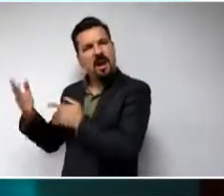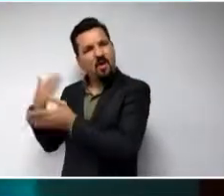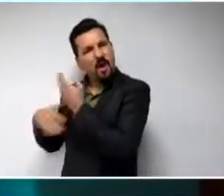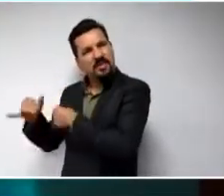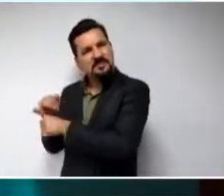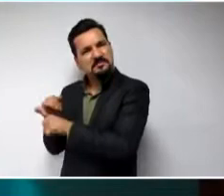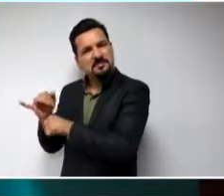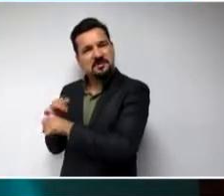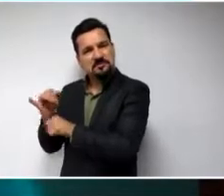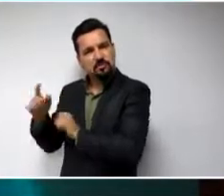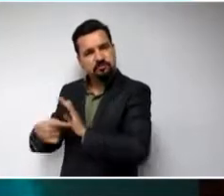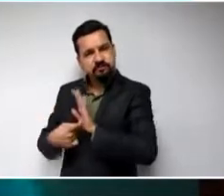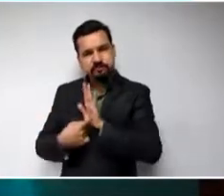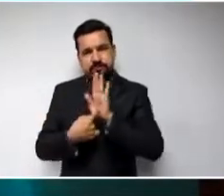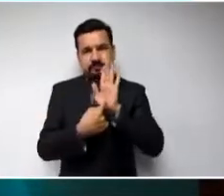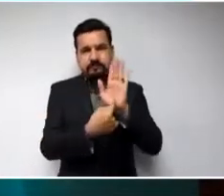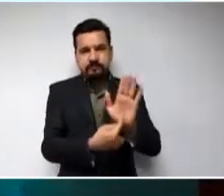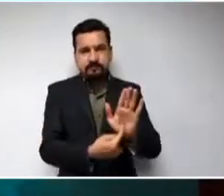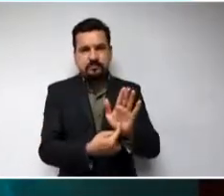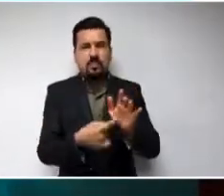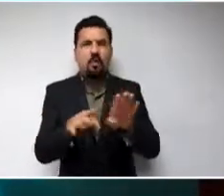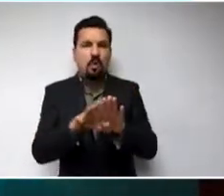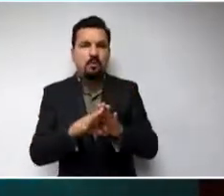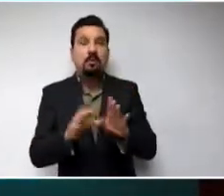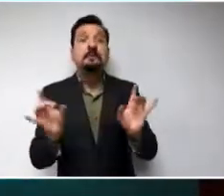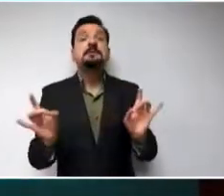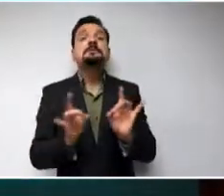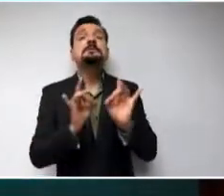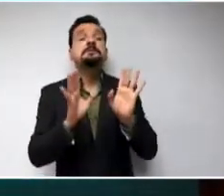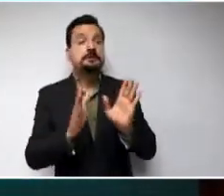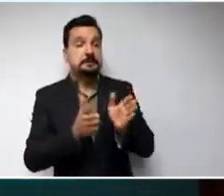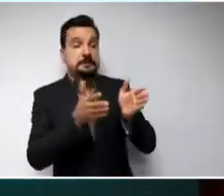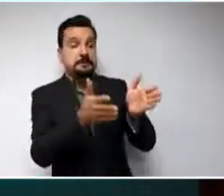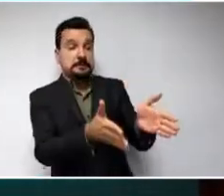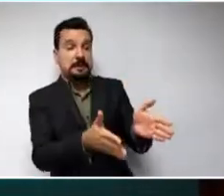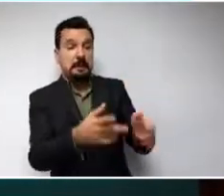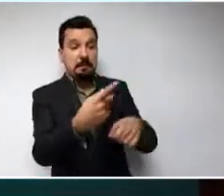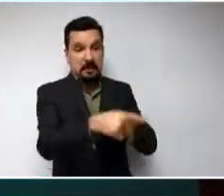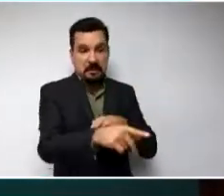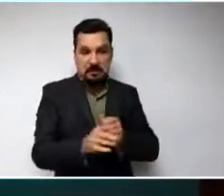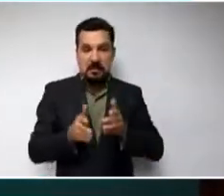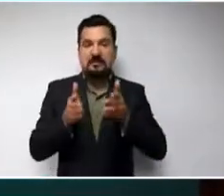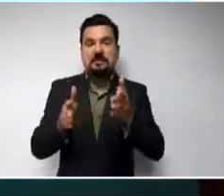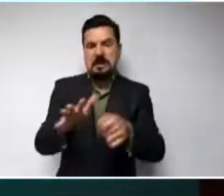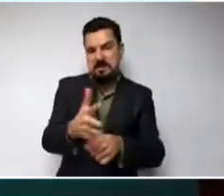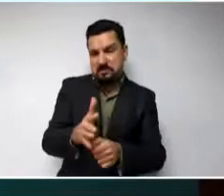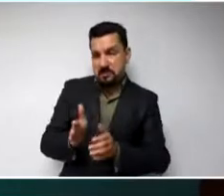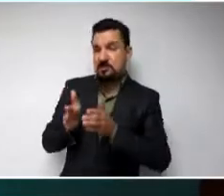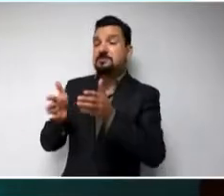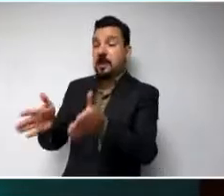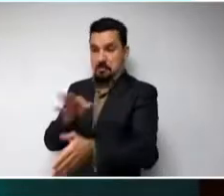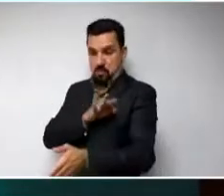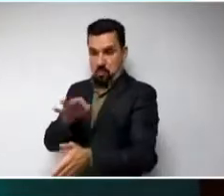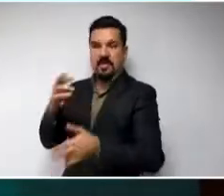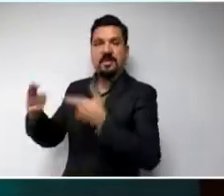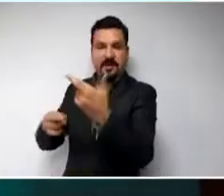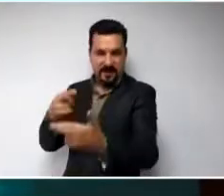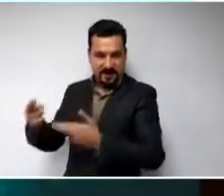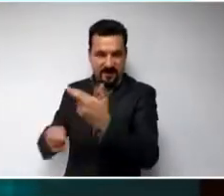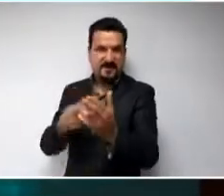realizando escenarios con lo que se pudiera regresar de manera gradual